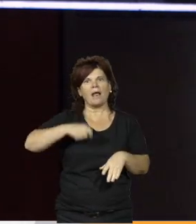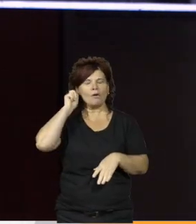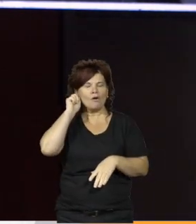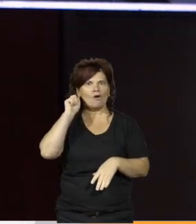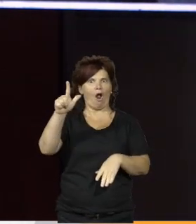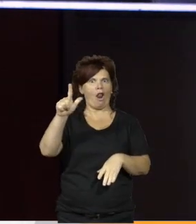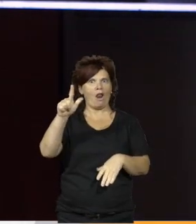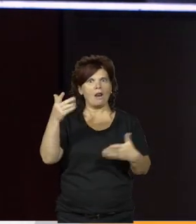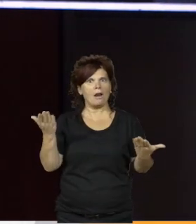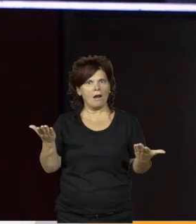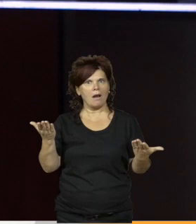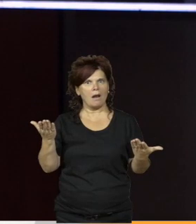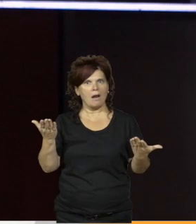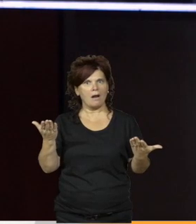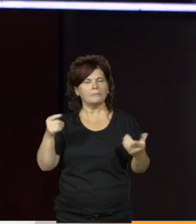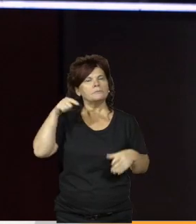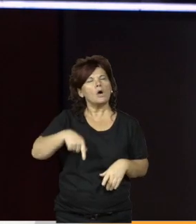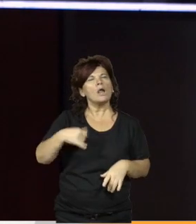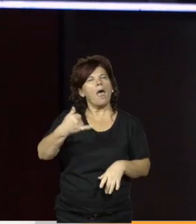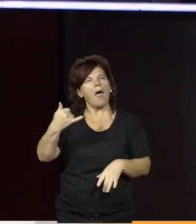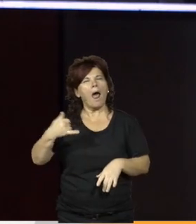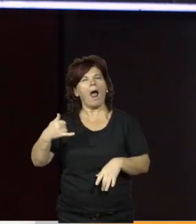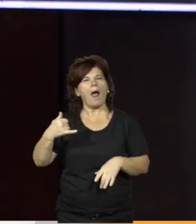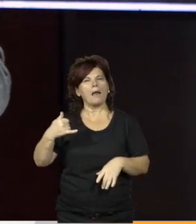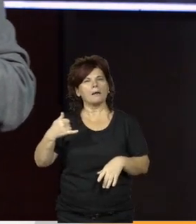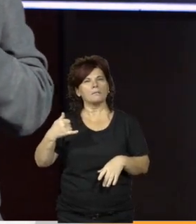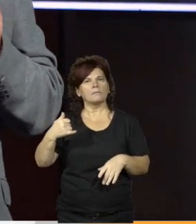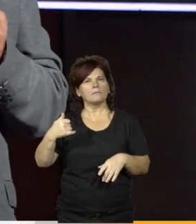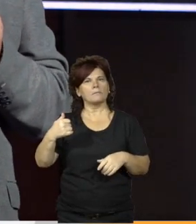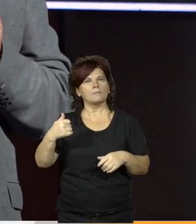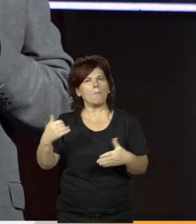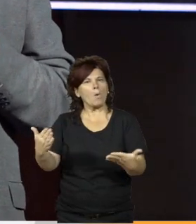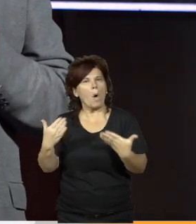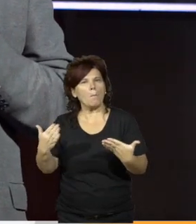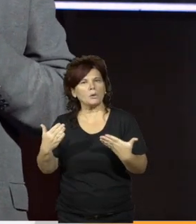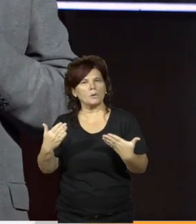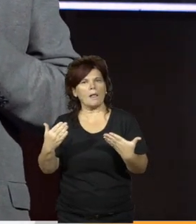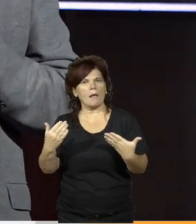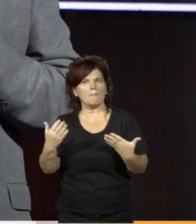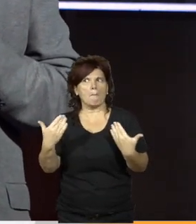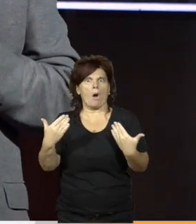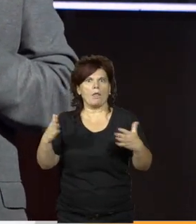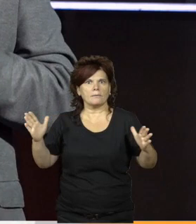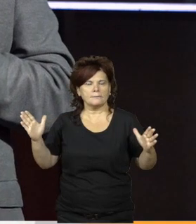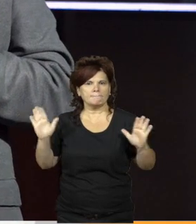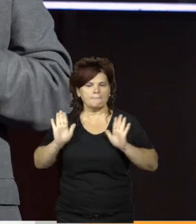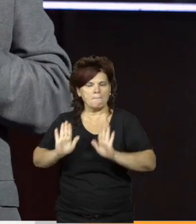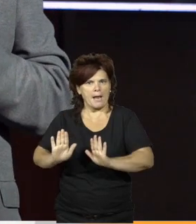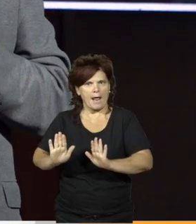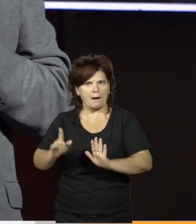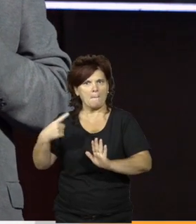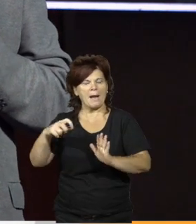Hoy nosotros tenemos la oportunidad de frenar esto, pero lamentablemente